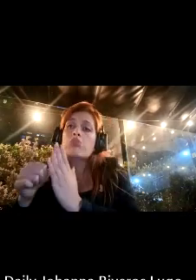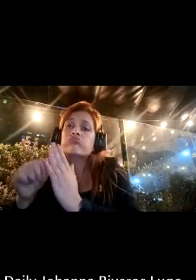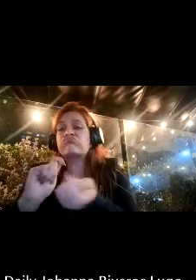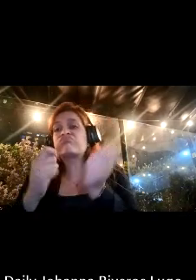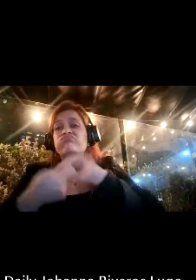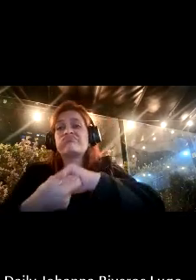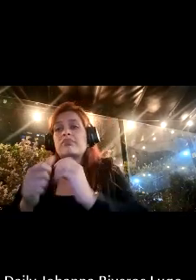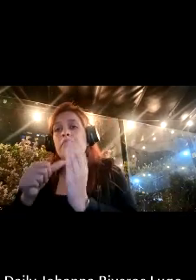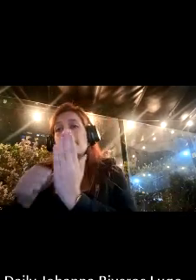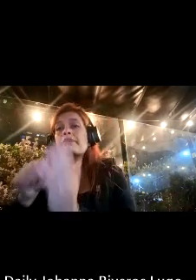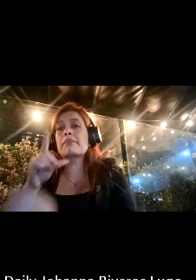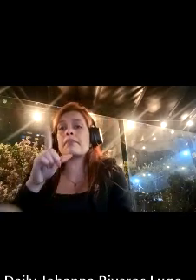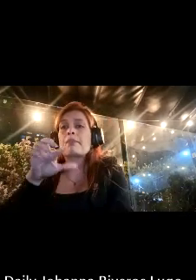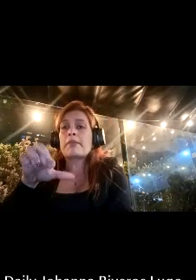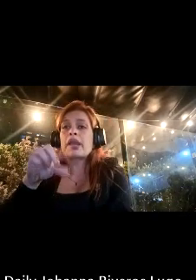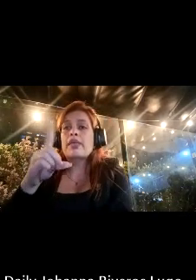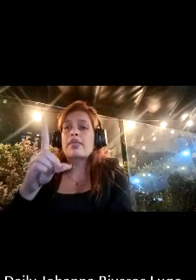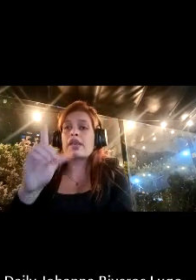inquietud.